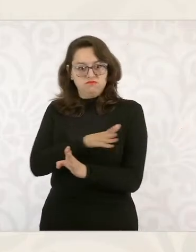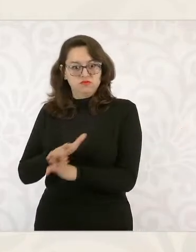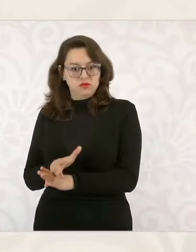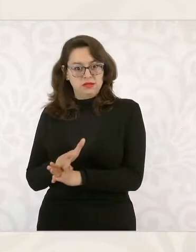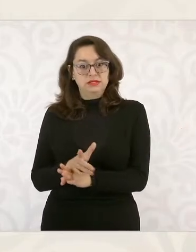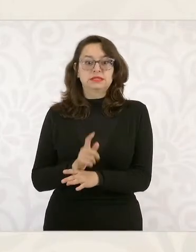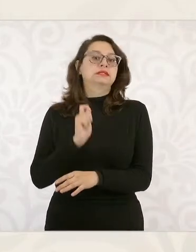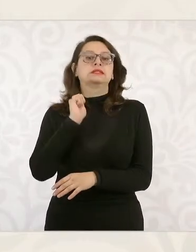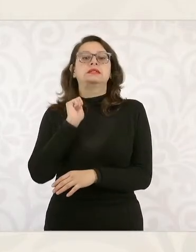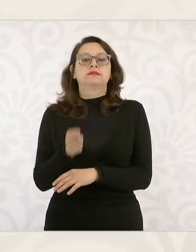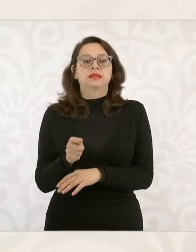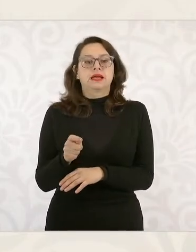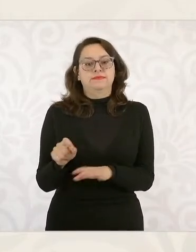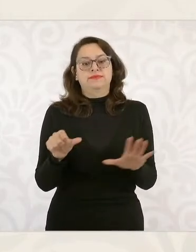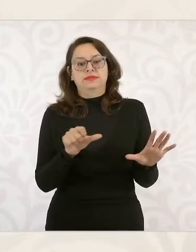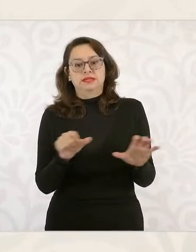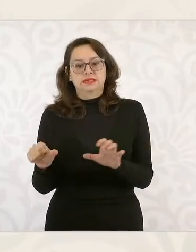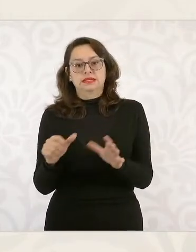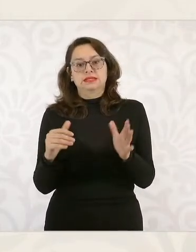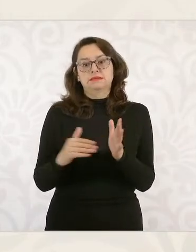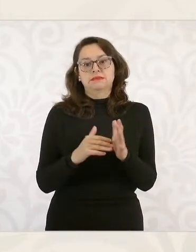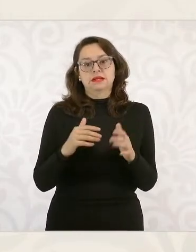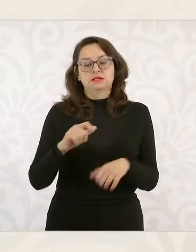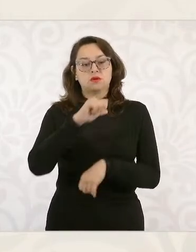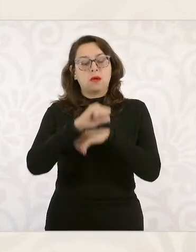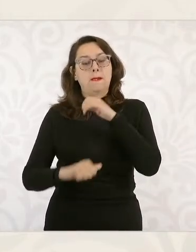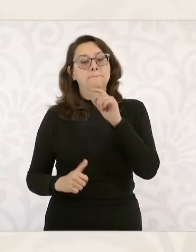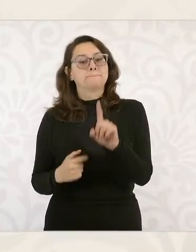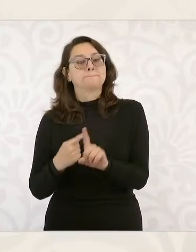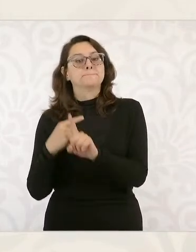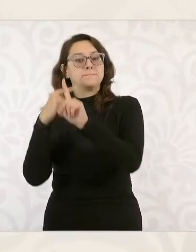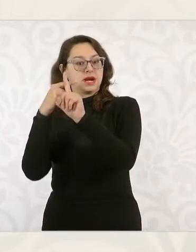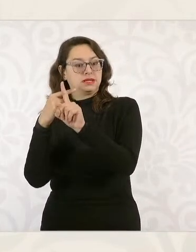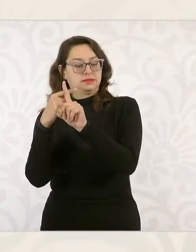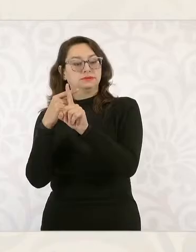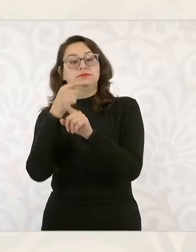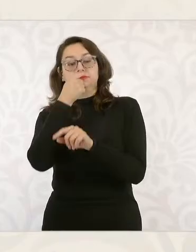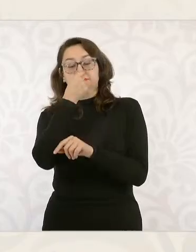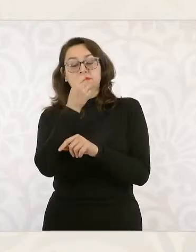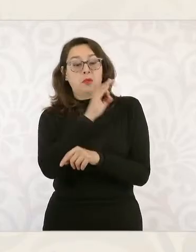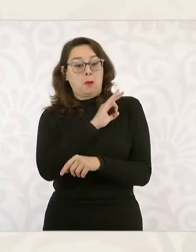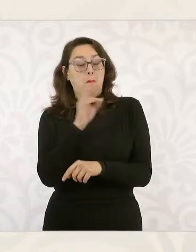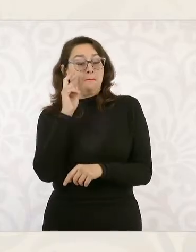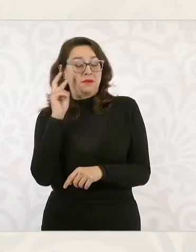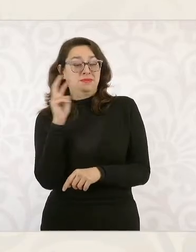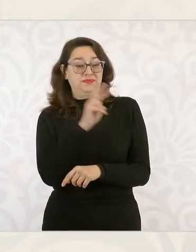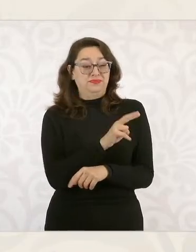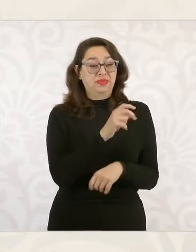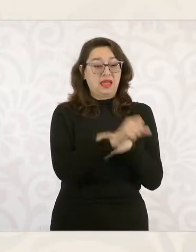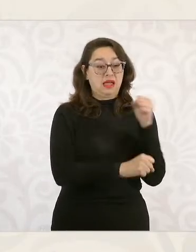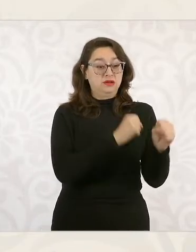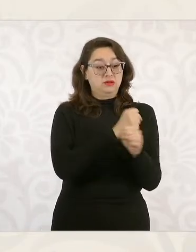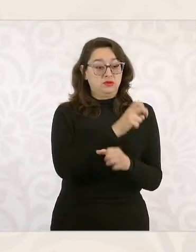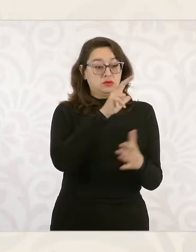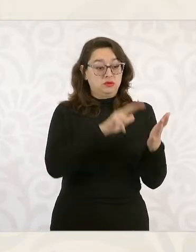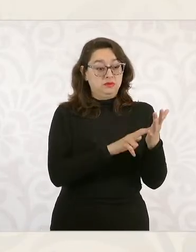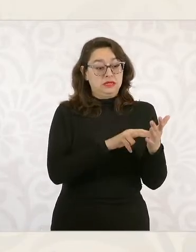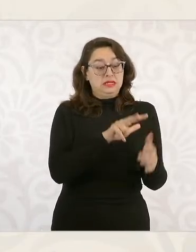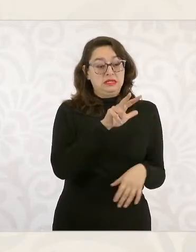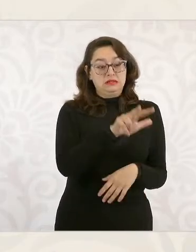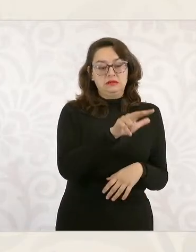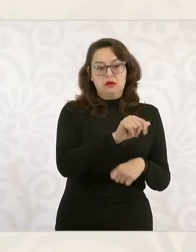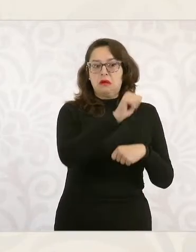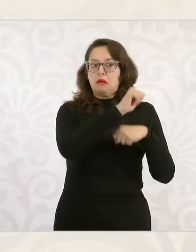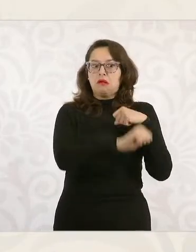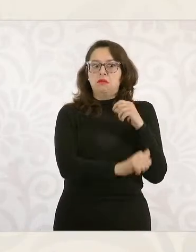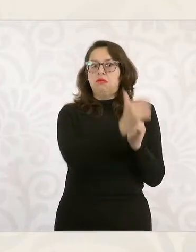cirugías adicionales. Como lo podemos ver en un año como 2018, que ya venía una tendencia incluso decreciente, iba